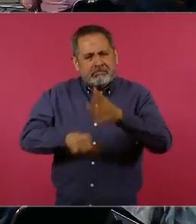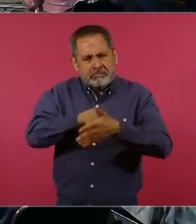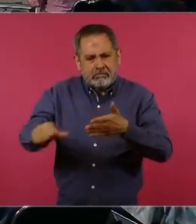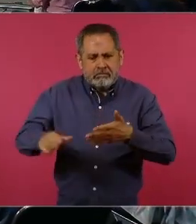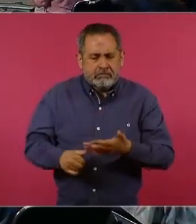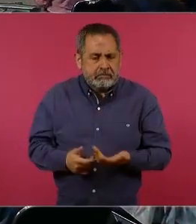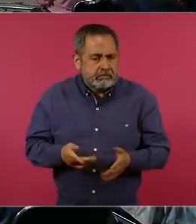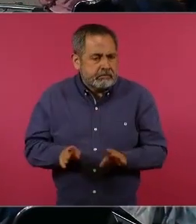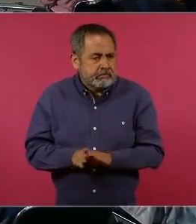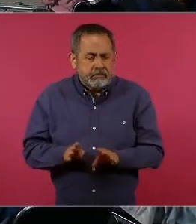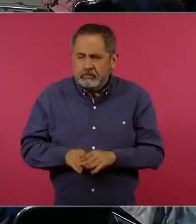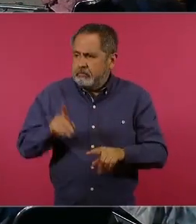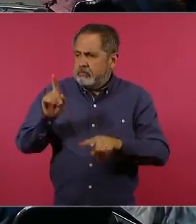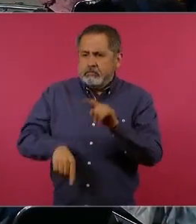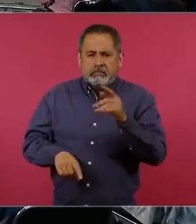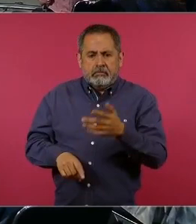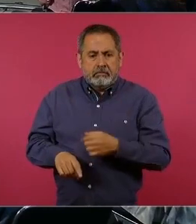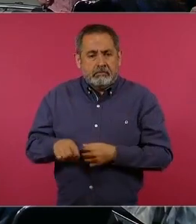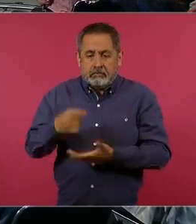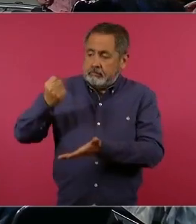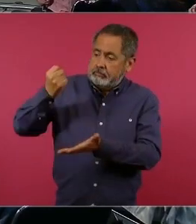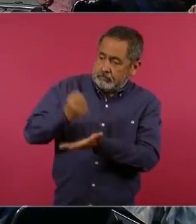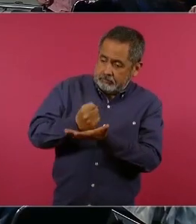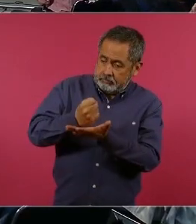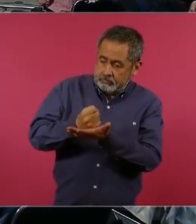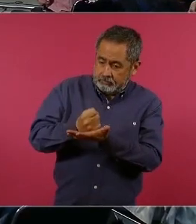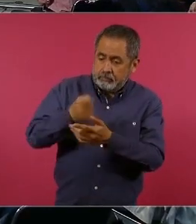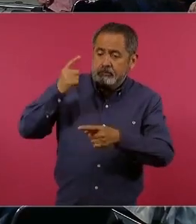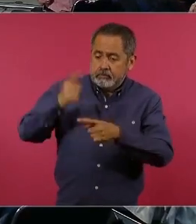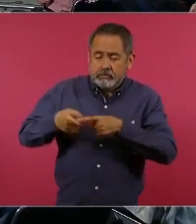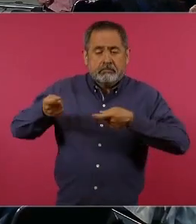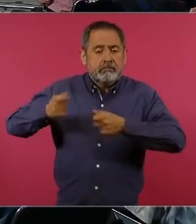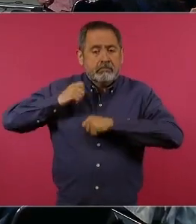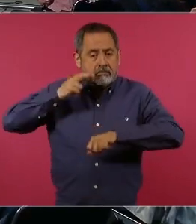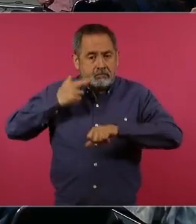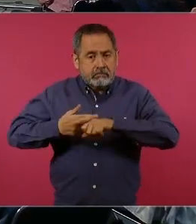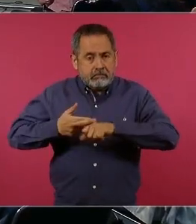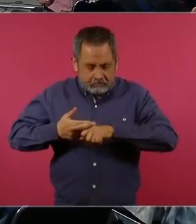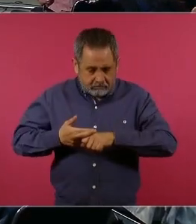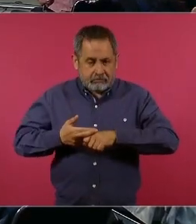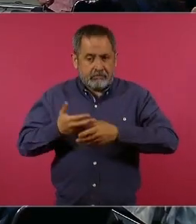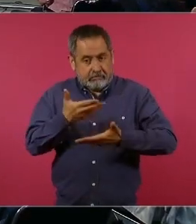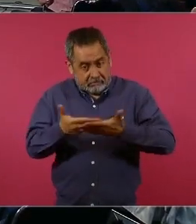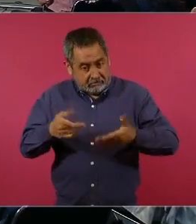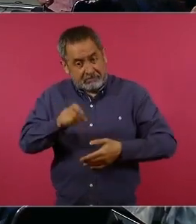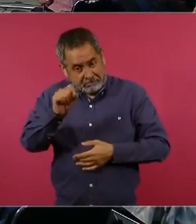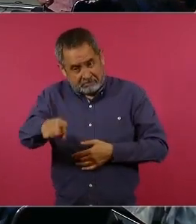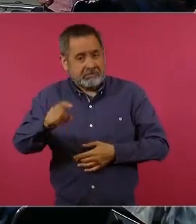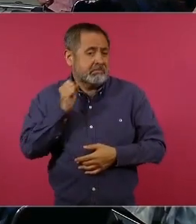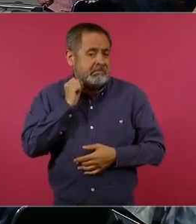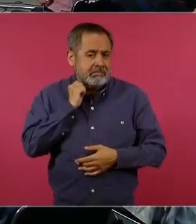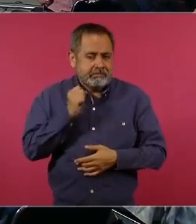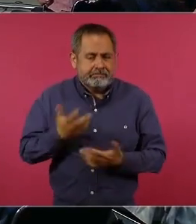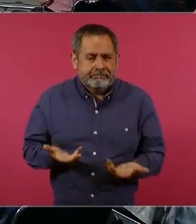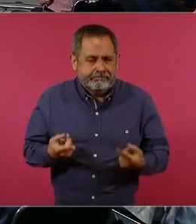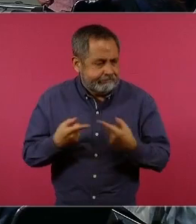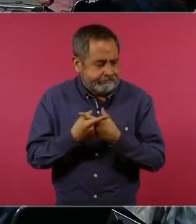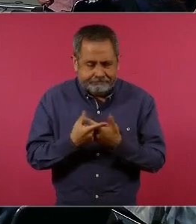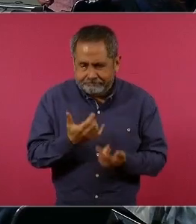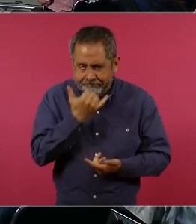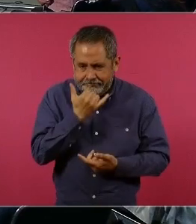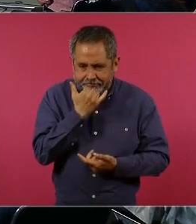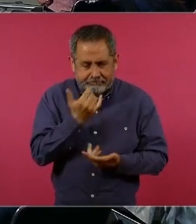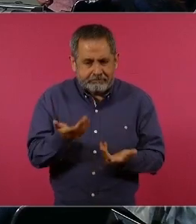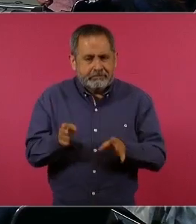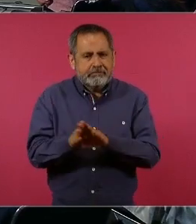pero ¿cómo lo vamos a lograr que se cancele si el que lo aprobó y el que lo opera ahora va a ser senador? Entonces, bueno, ¿qué se podría hacer sobre estos